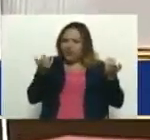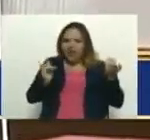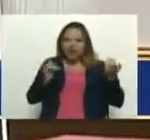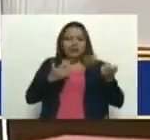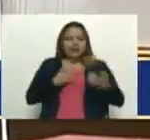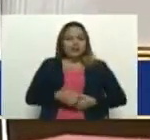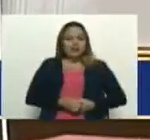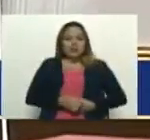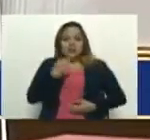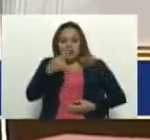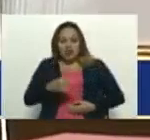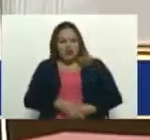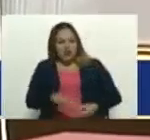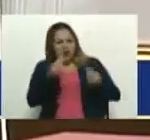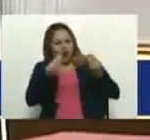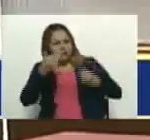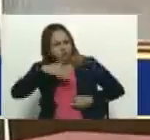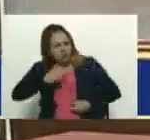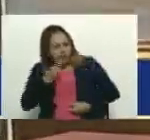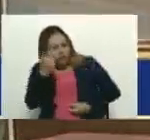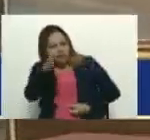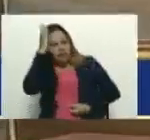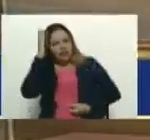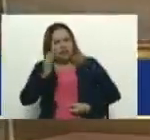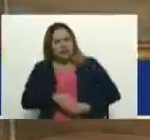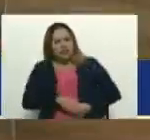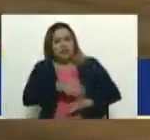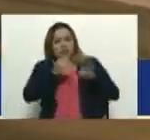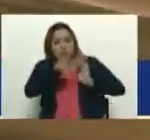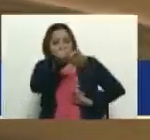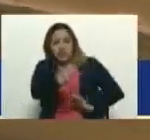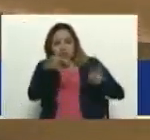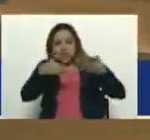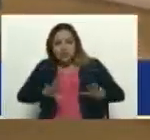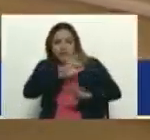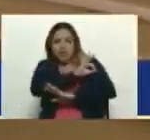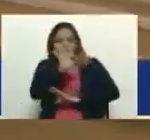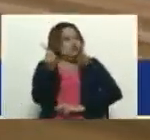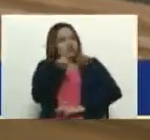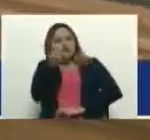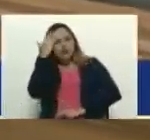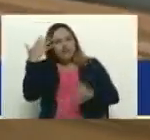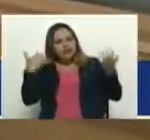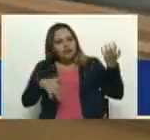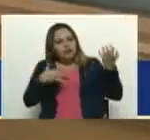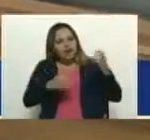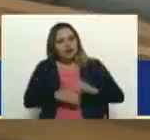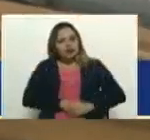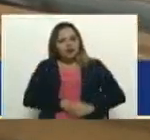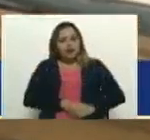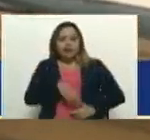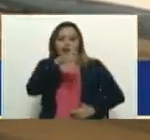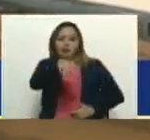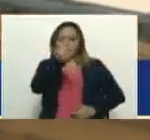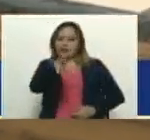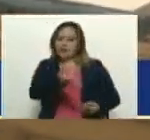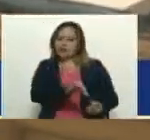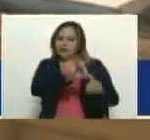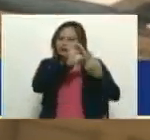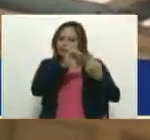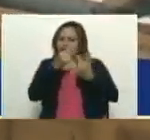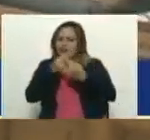¿cómo es posible, carajito, que alguien que haya nacido en Barquisimeto no sepa tocar cuatro? Tú debes ser la excepción que confirma la